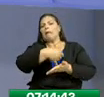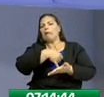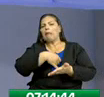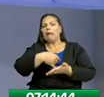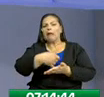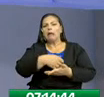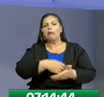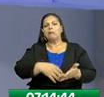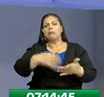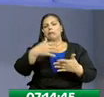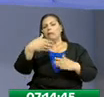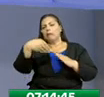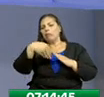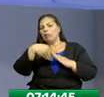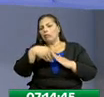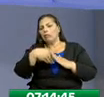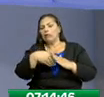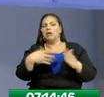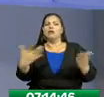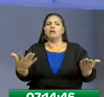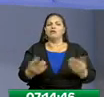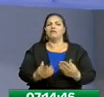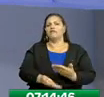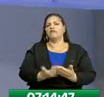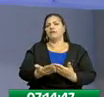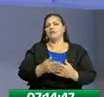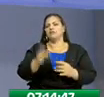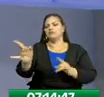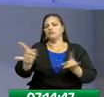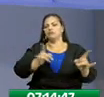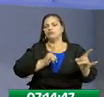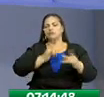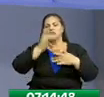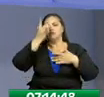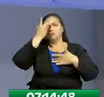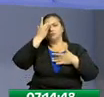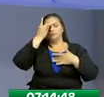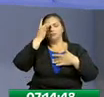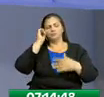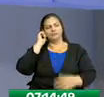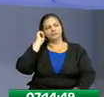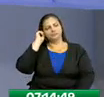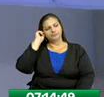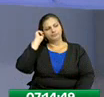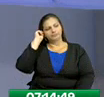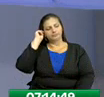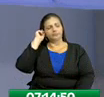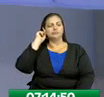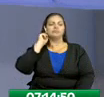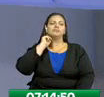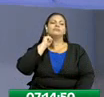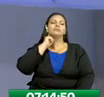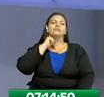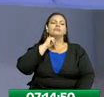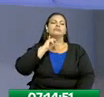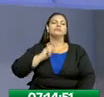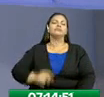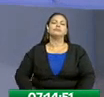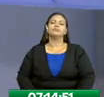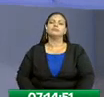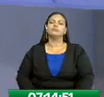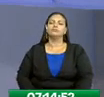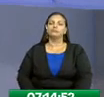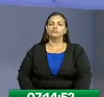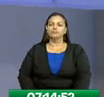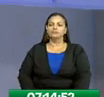no necesariamente van a terminar en una complicación, sino que es posible que una persona tenga uno de